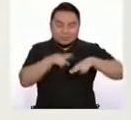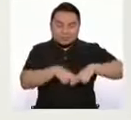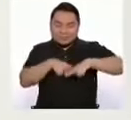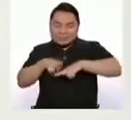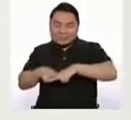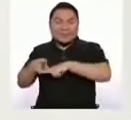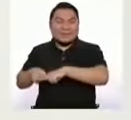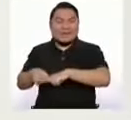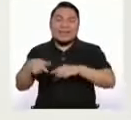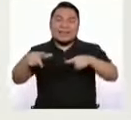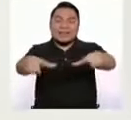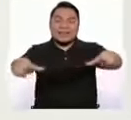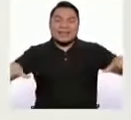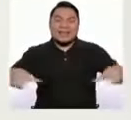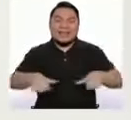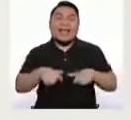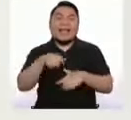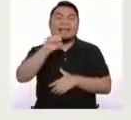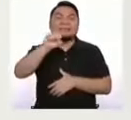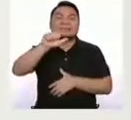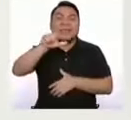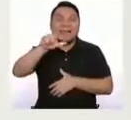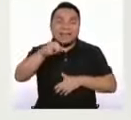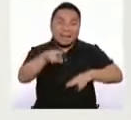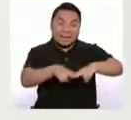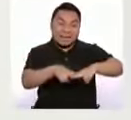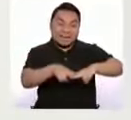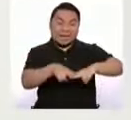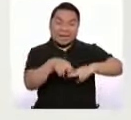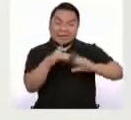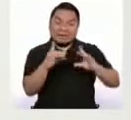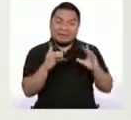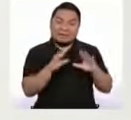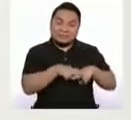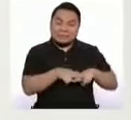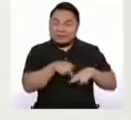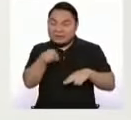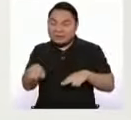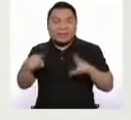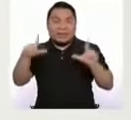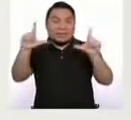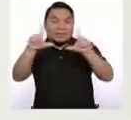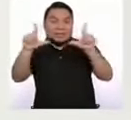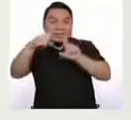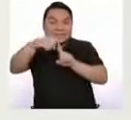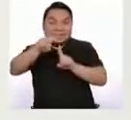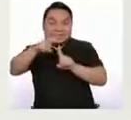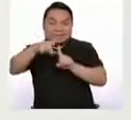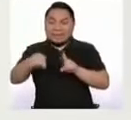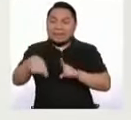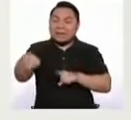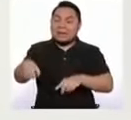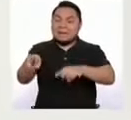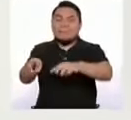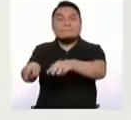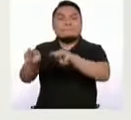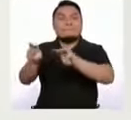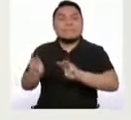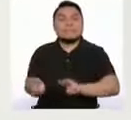casa. En este ejemplo, tenemos un sillón, un televisor, una mesita,